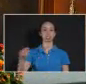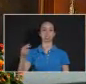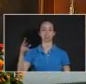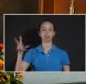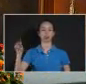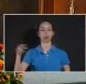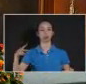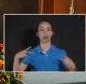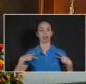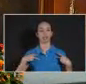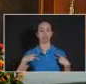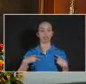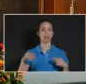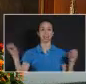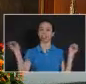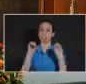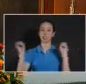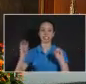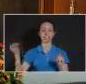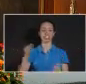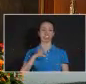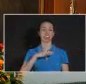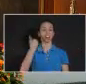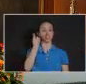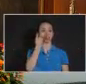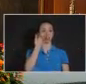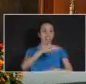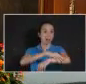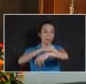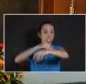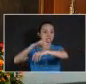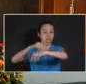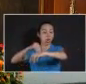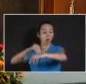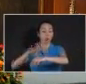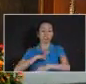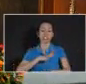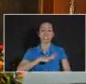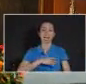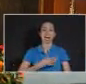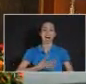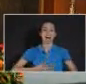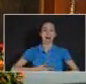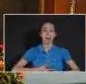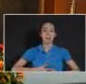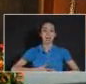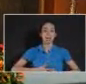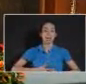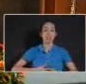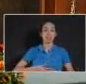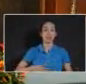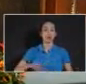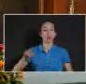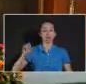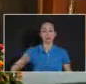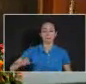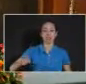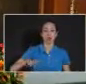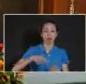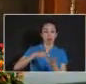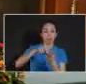ni leproso, ni nadie que tenga hambre, ni que se ni y que camine sobre un bastón, y le echa una maldicionota a